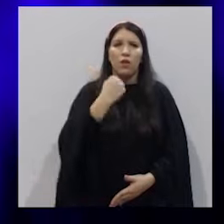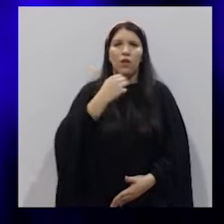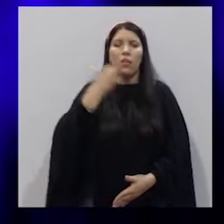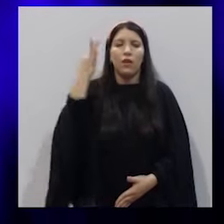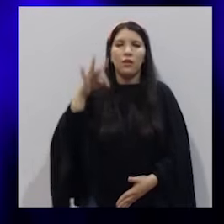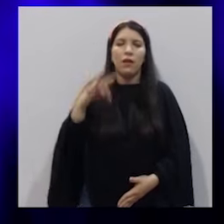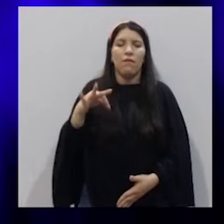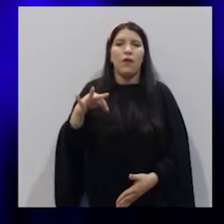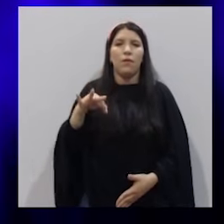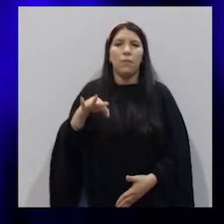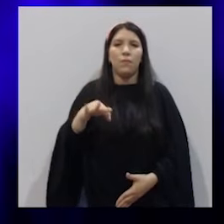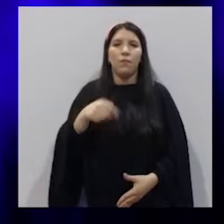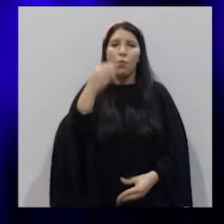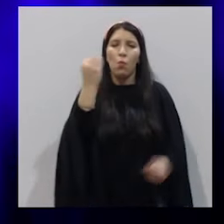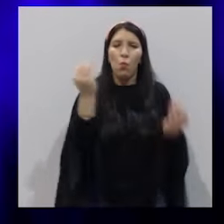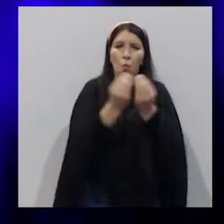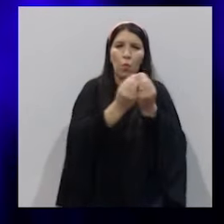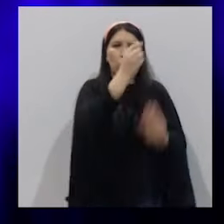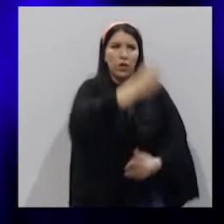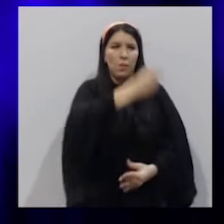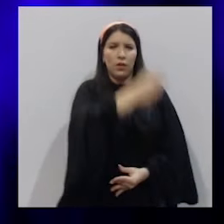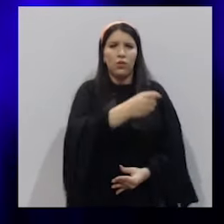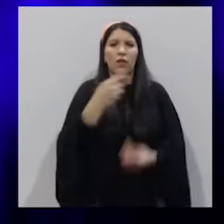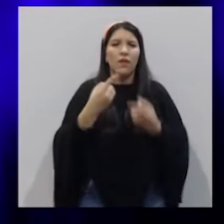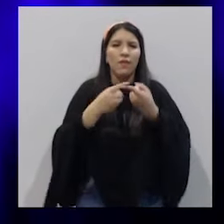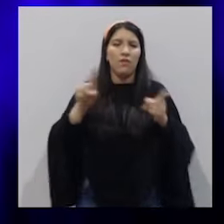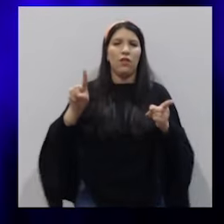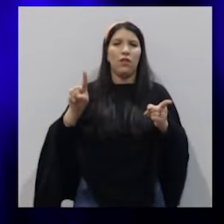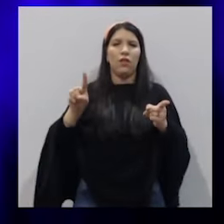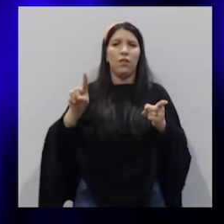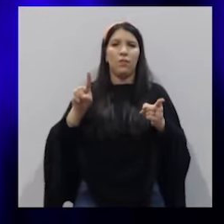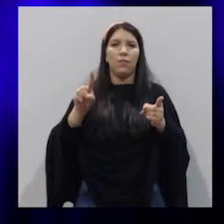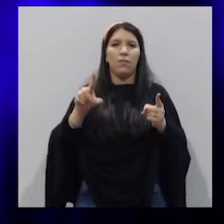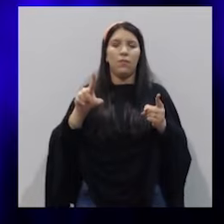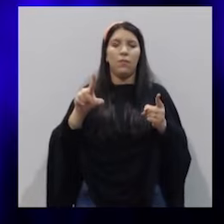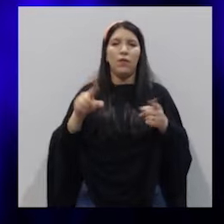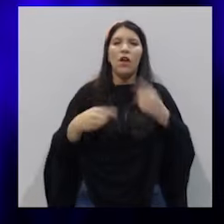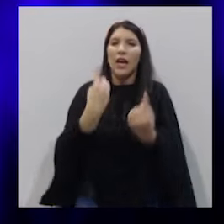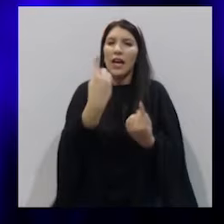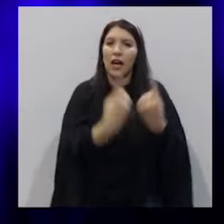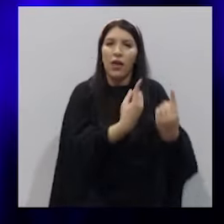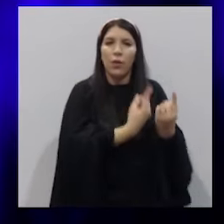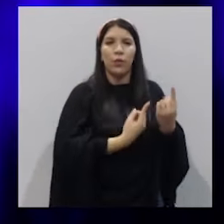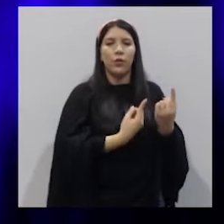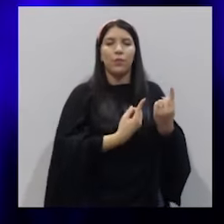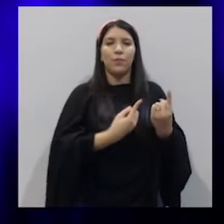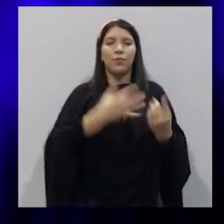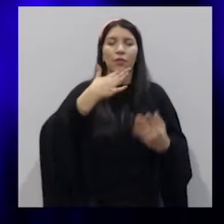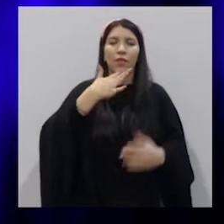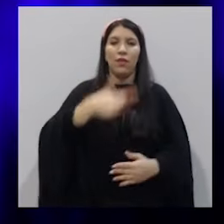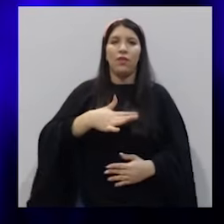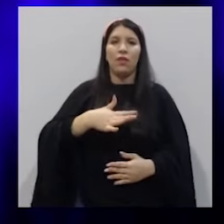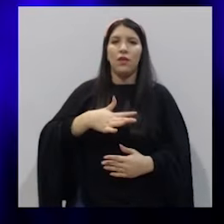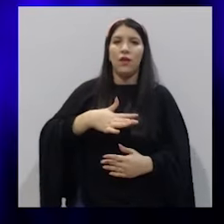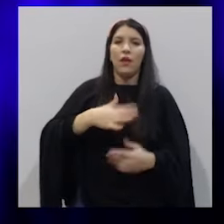de cada uno de ellos para pablo era muy interesante pero también habían filósofos intelectuales y esto hacía